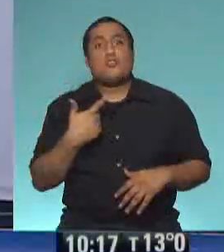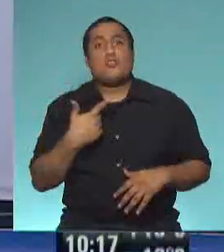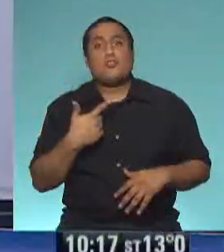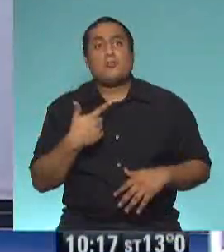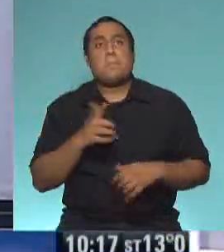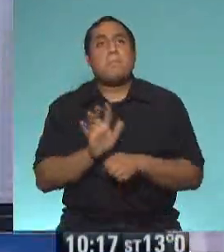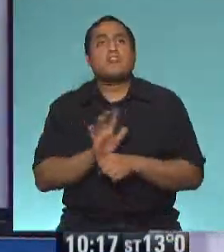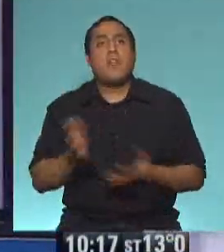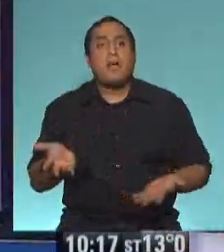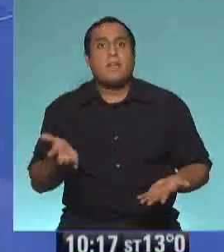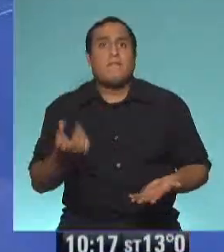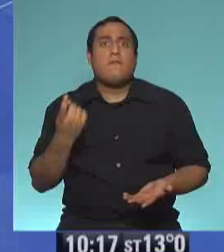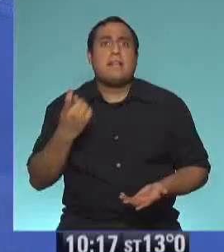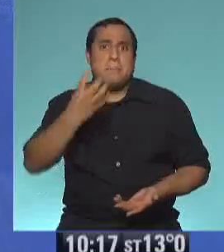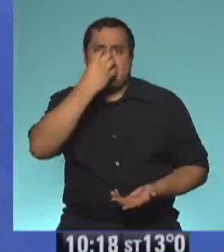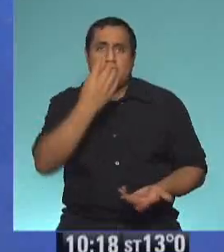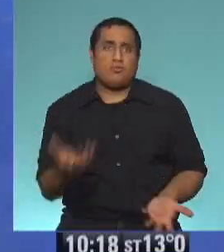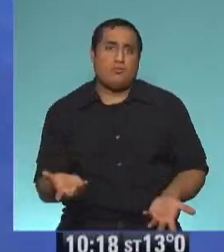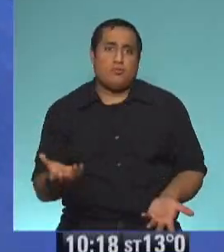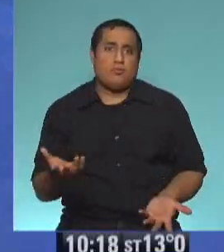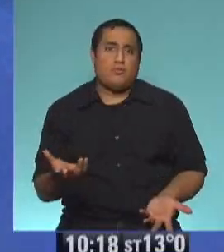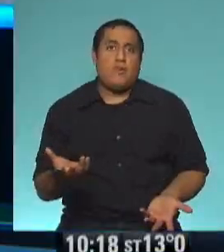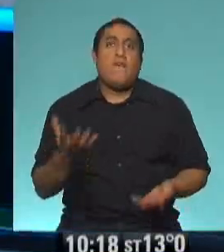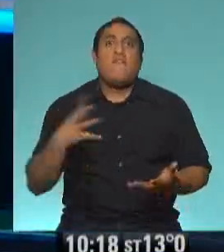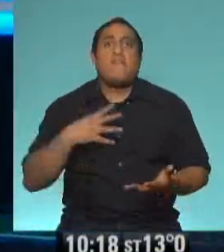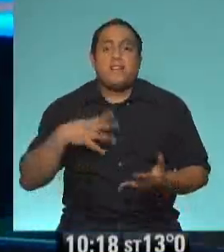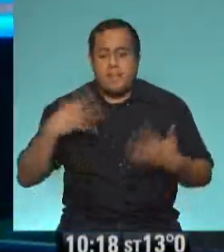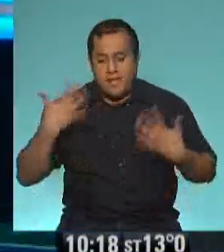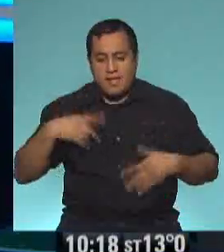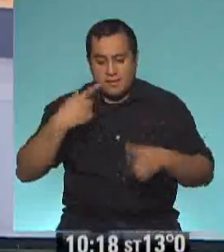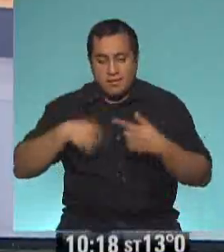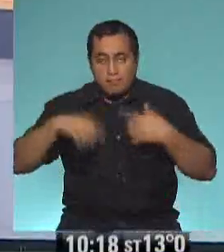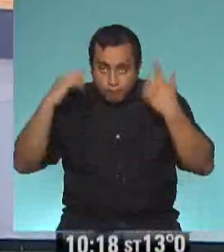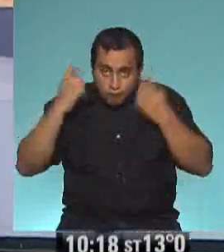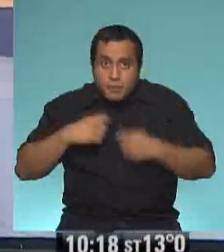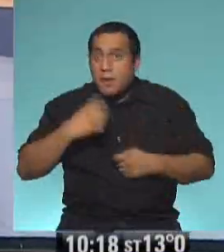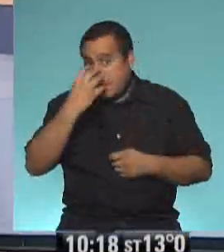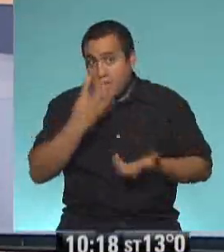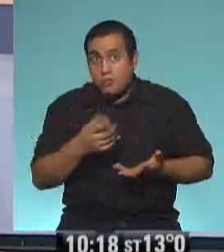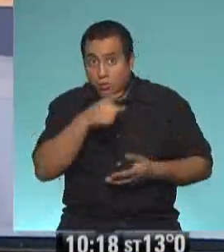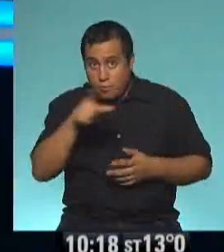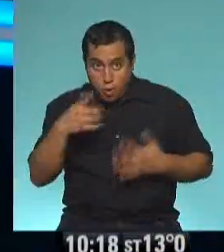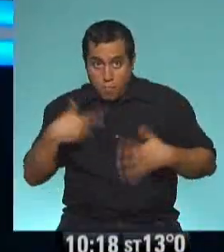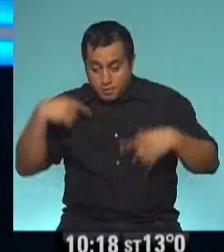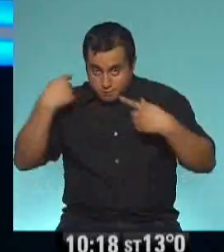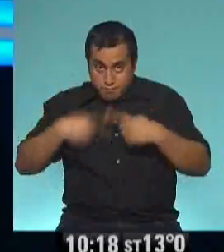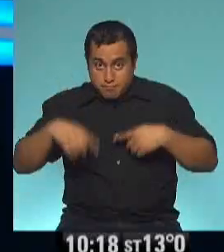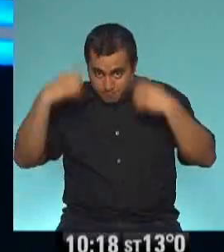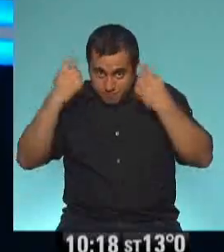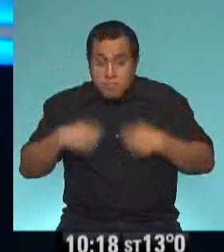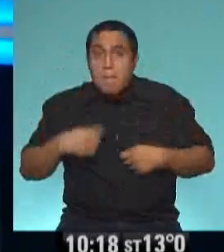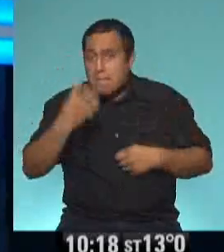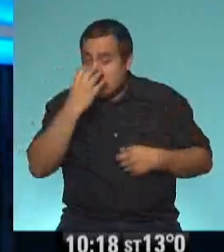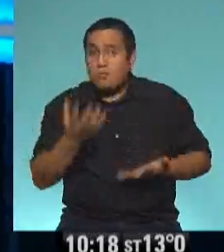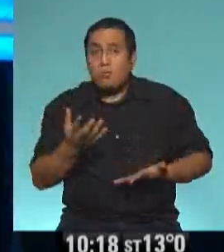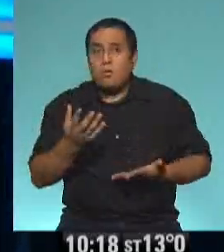los personajes. Faltan los payasos. Claro, los payasos. Ay, claro. Falta disfrazarnos de payasos. ¿Qué vamos a disfrazar de payasos en casa? ¿Y sabés qué tenemos nosotros? ¿Qué? Para